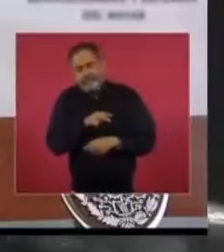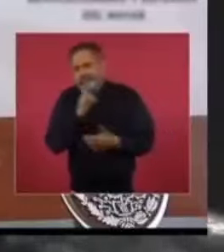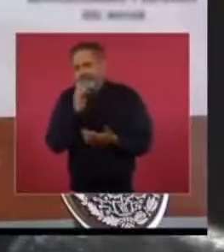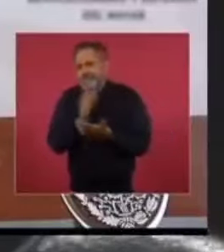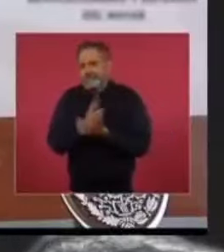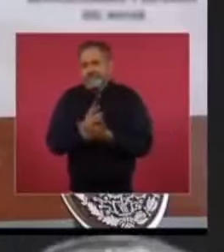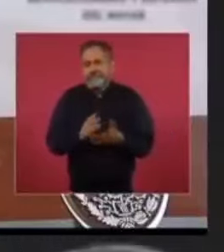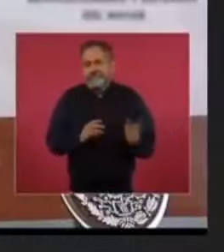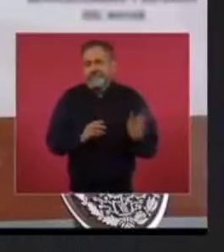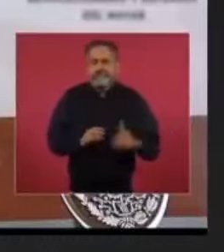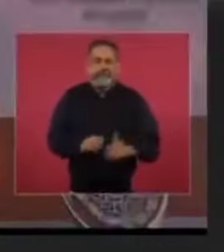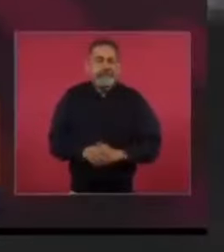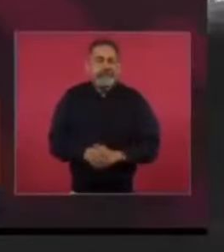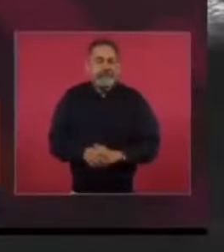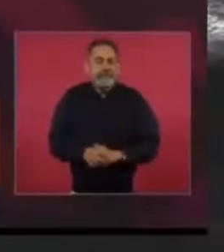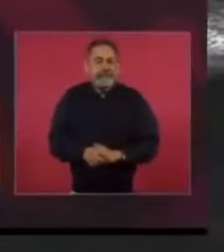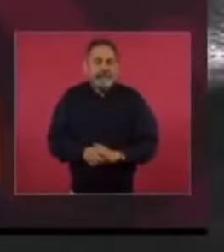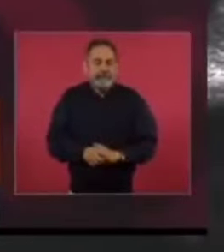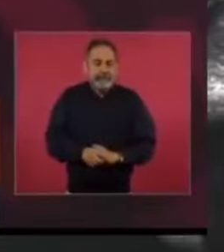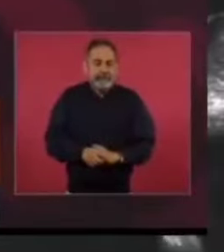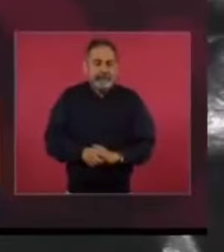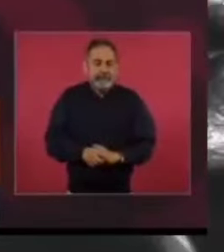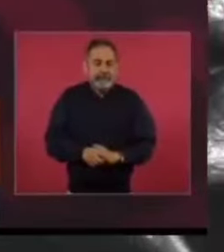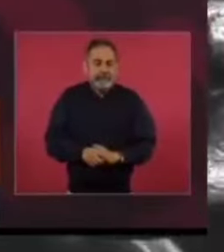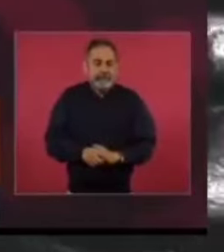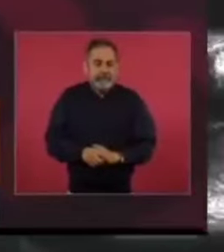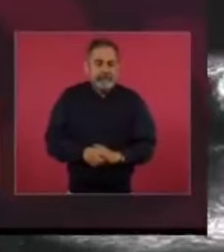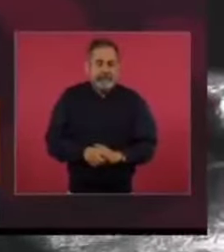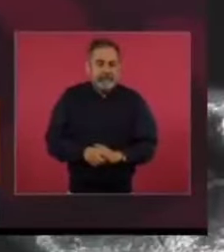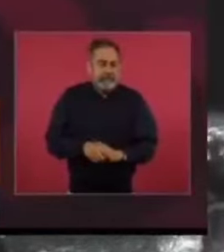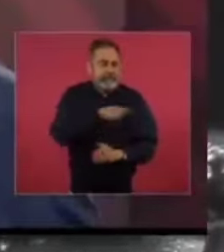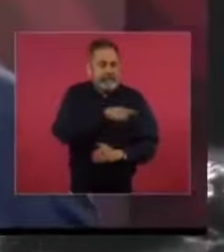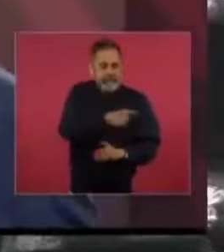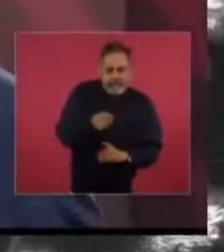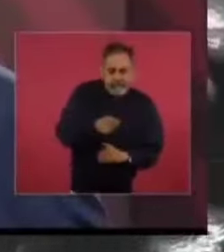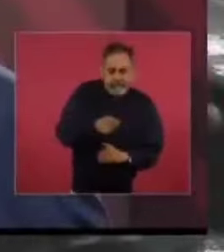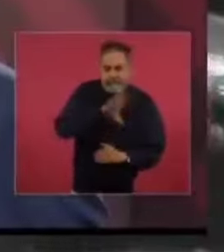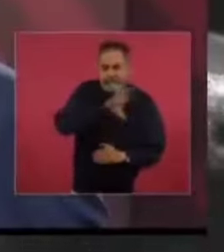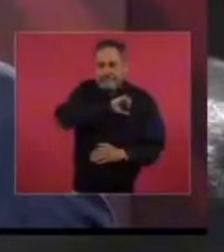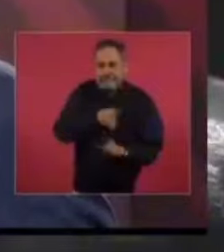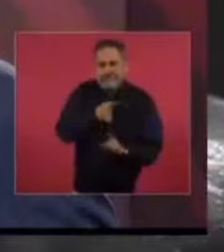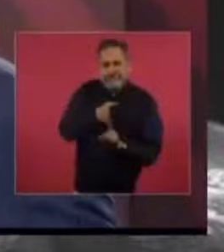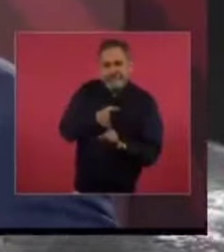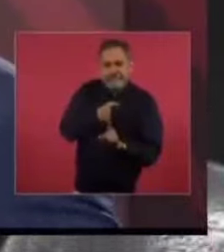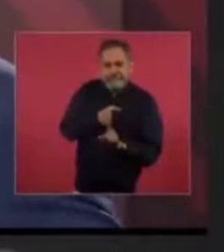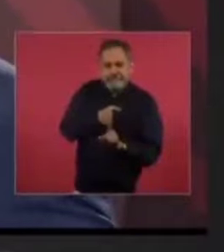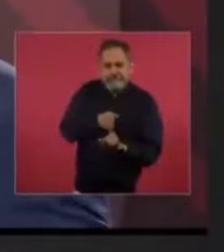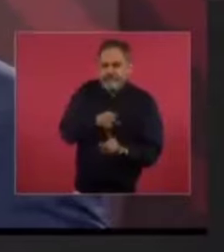que perdió no es la que representa a todo Venezuela. Por eso no ganaron. Es un punto importante.